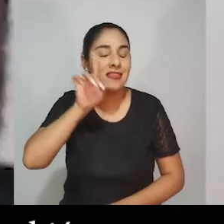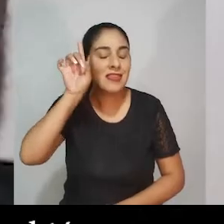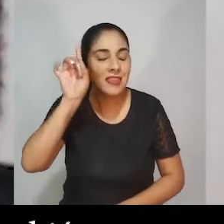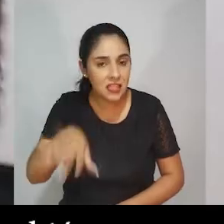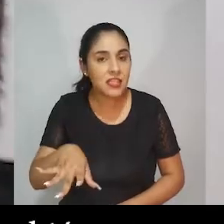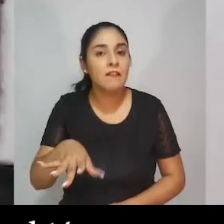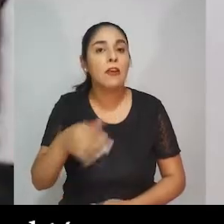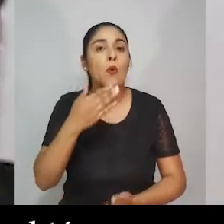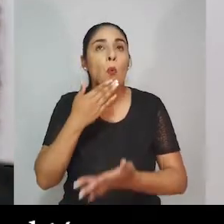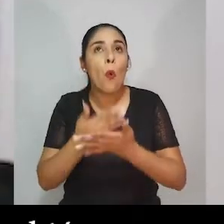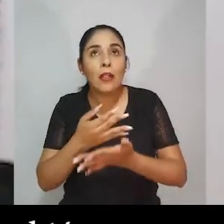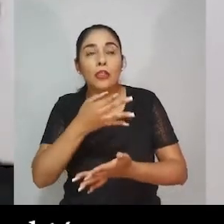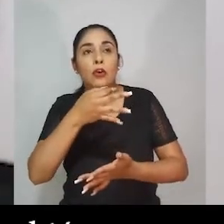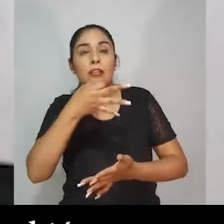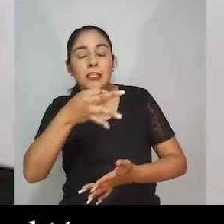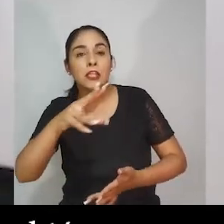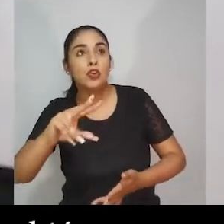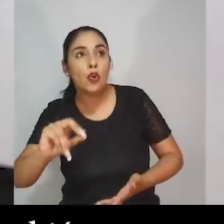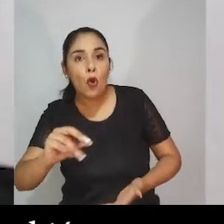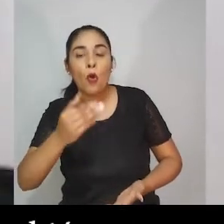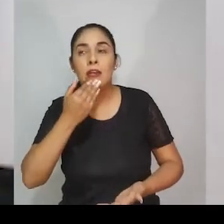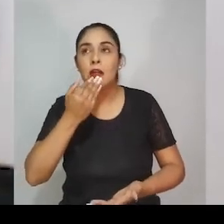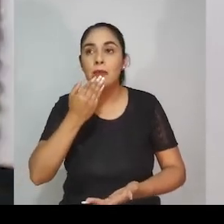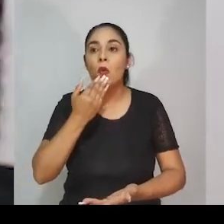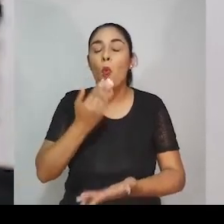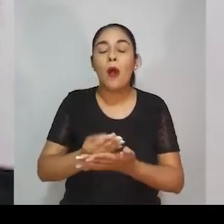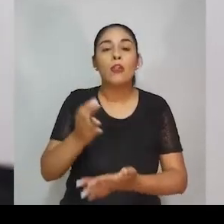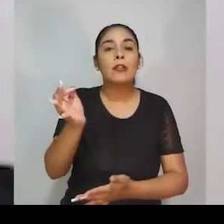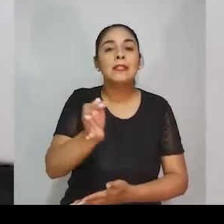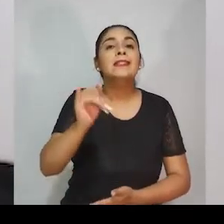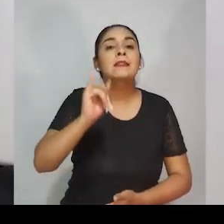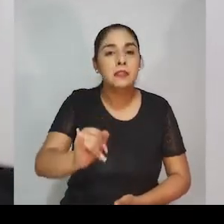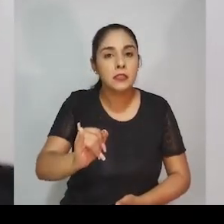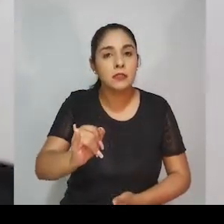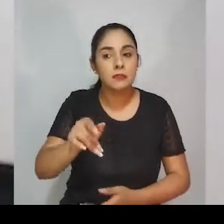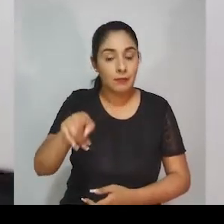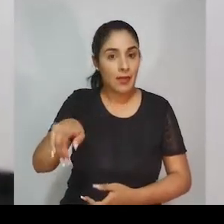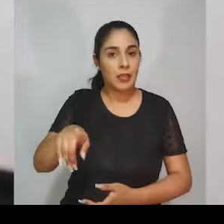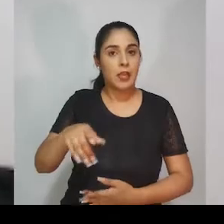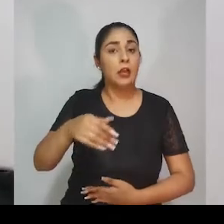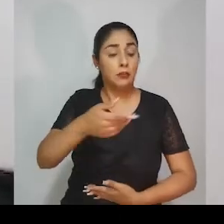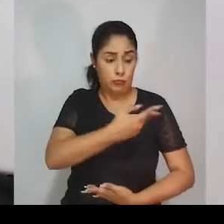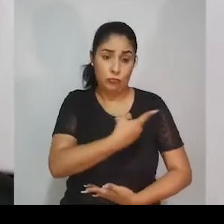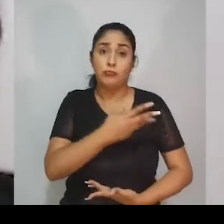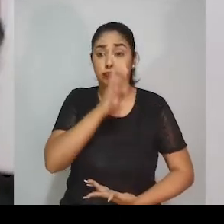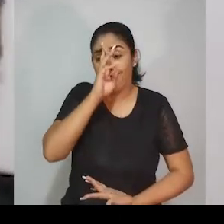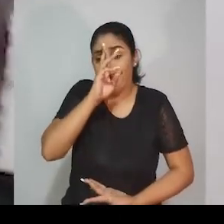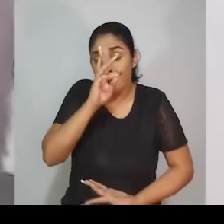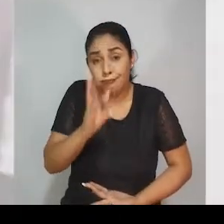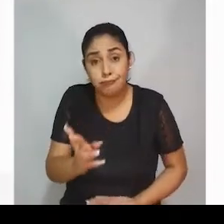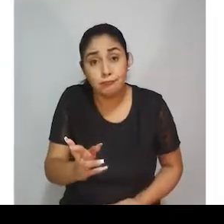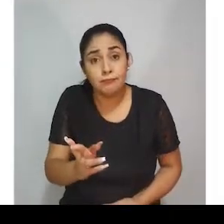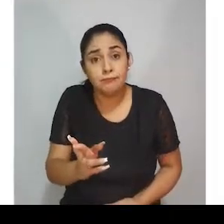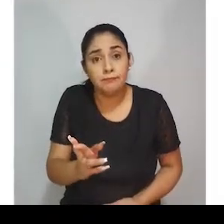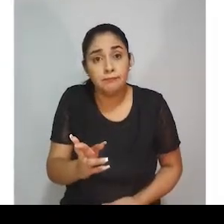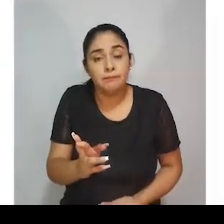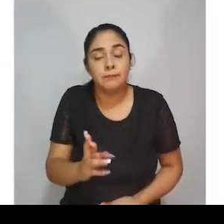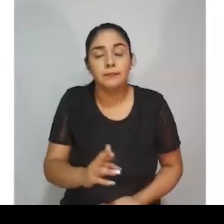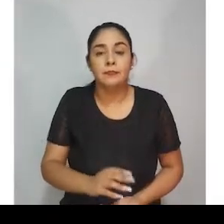que saber cuándo es no y tiene que saber también cuándo es sí para ella. Y uno respetarle aquello.